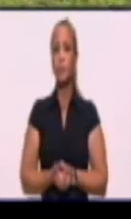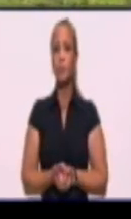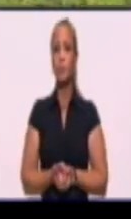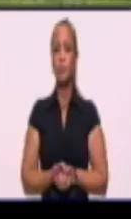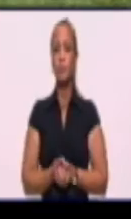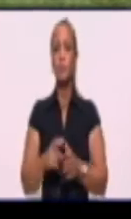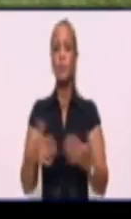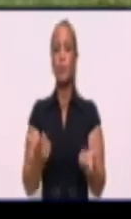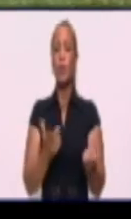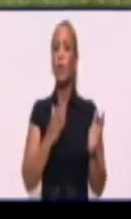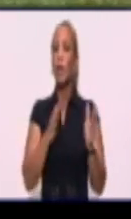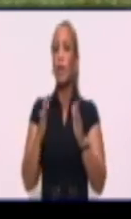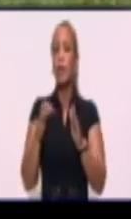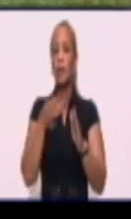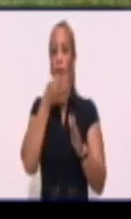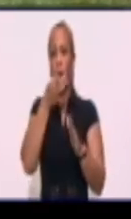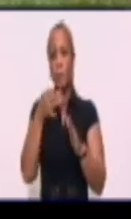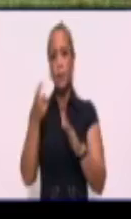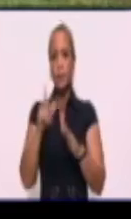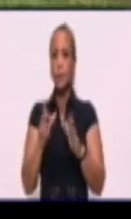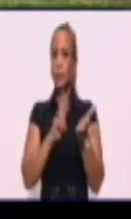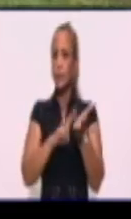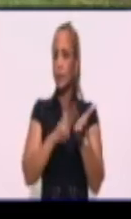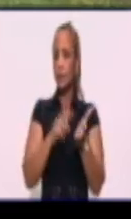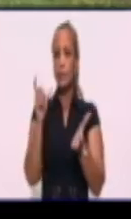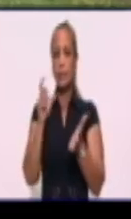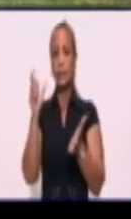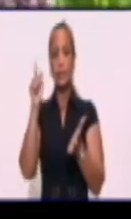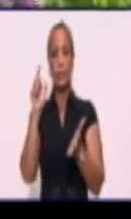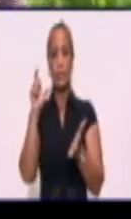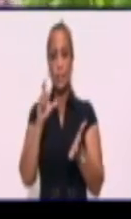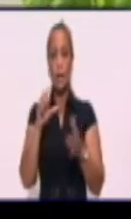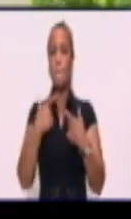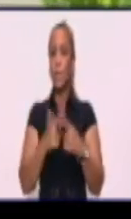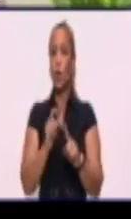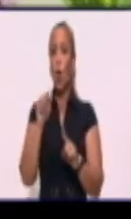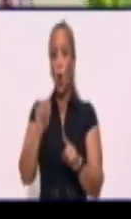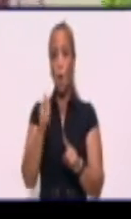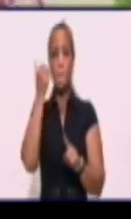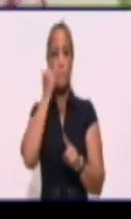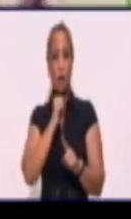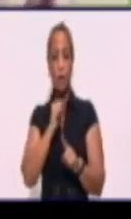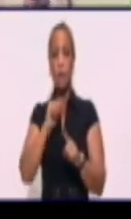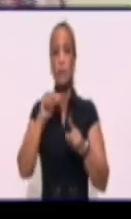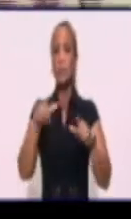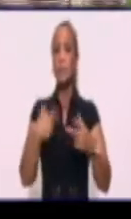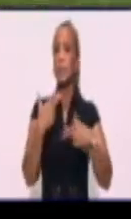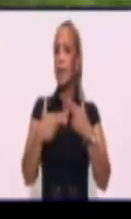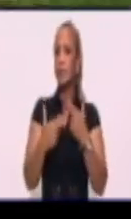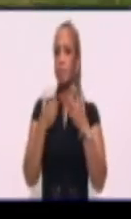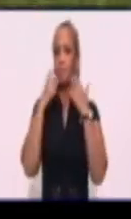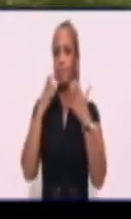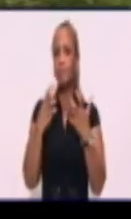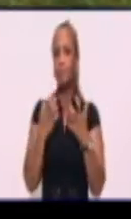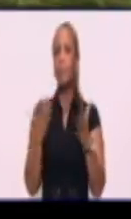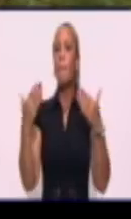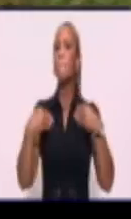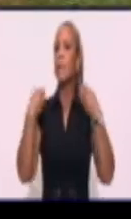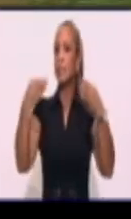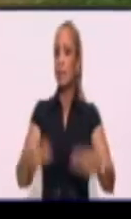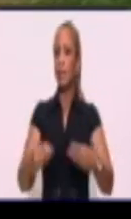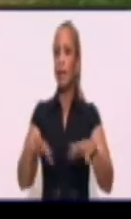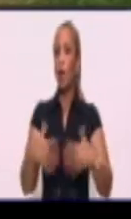miembro del secretariado de la CTC, pero hoy más que nunca se hace presente nuestra